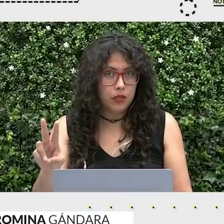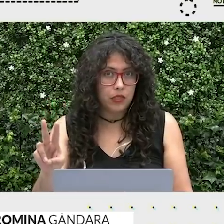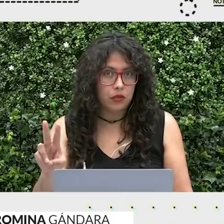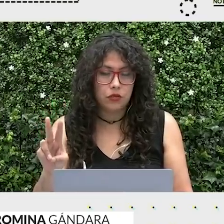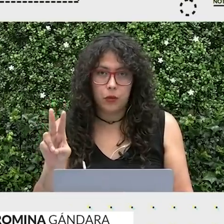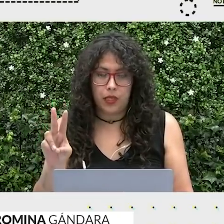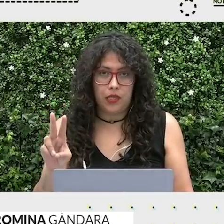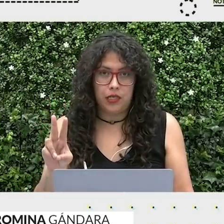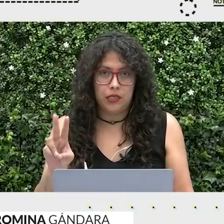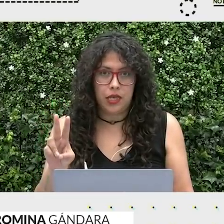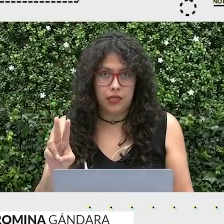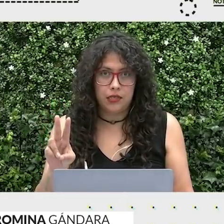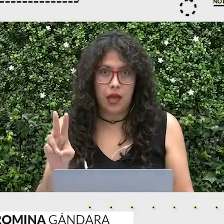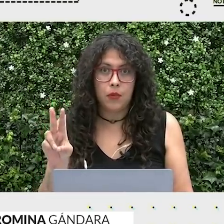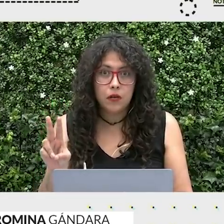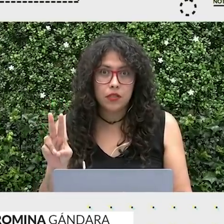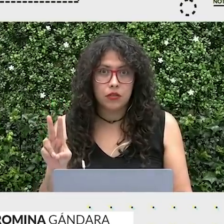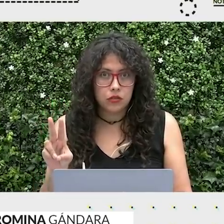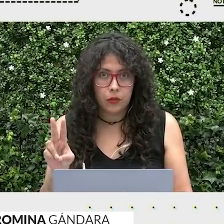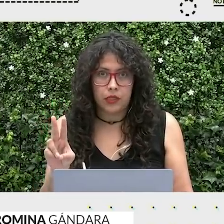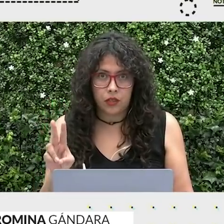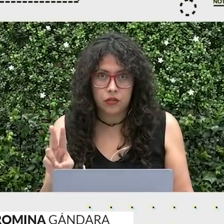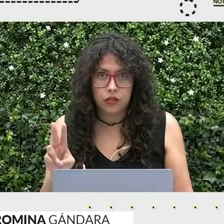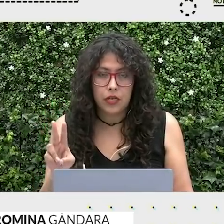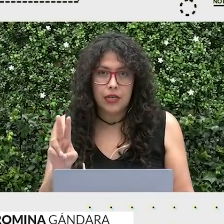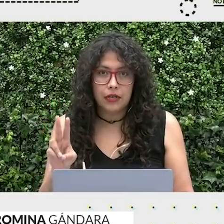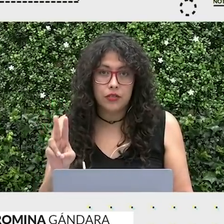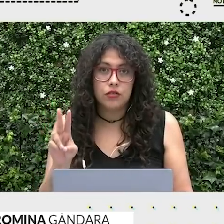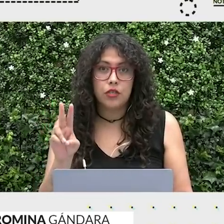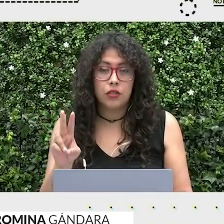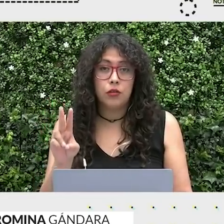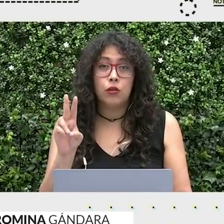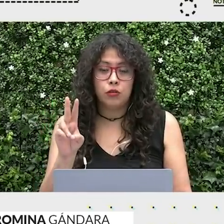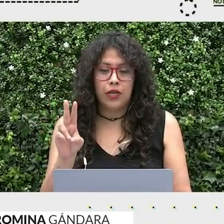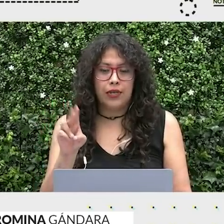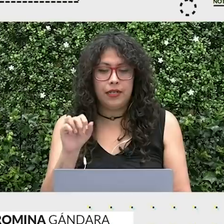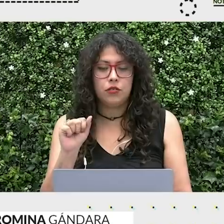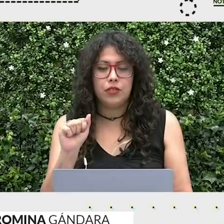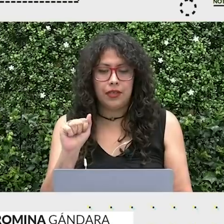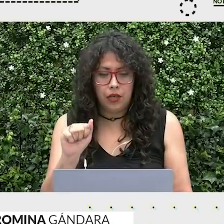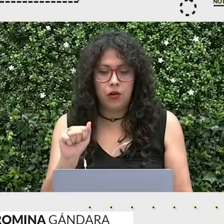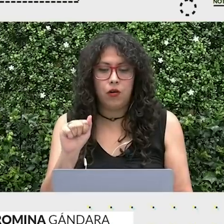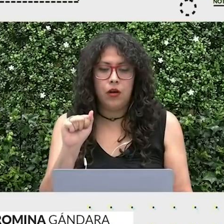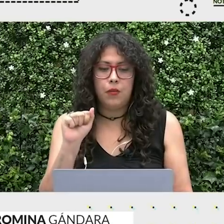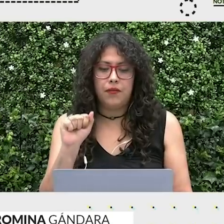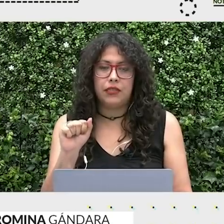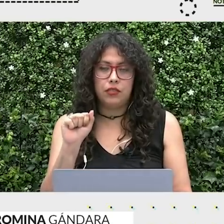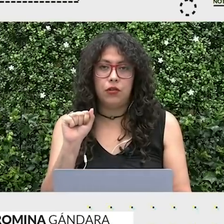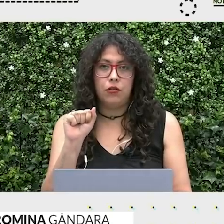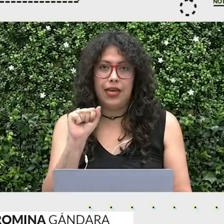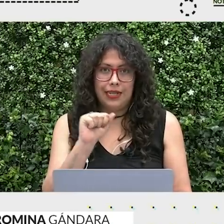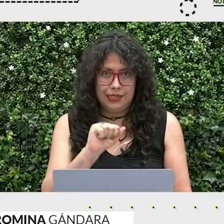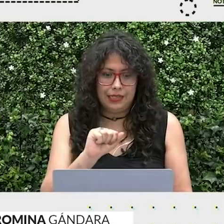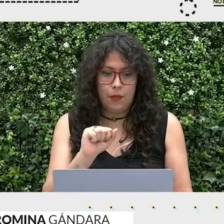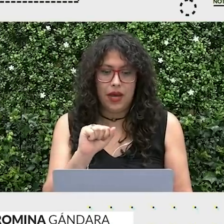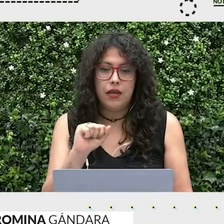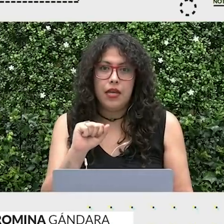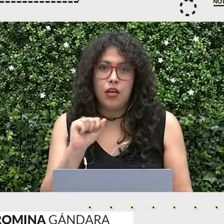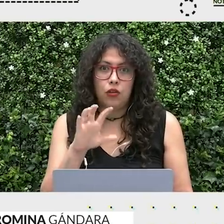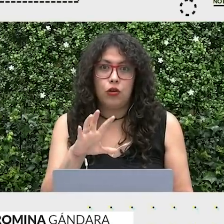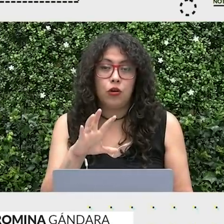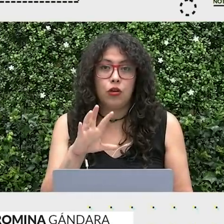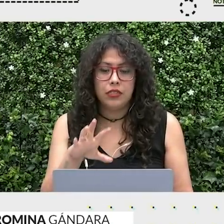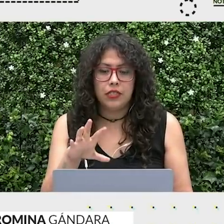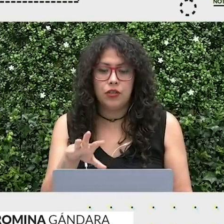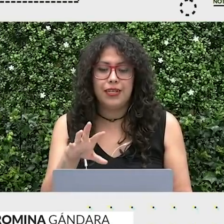periodo de 1996 a 1998, Ernesto Zedillo privatizó el sistema